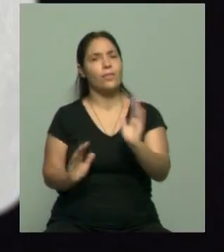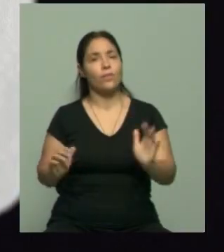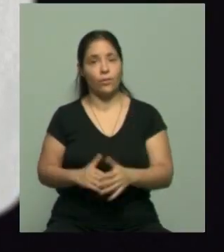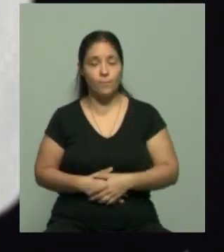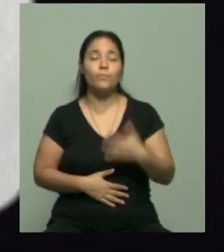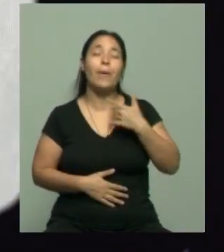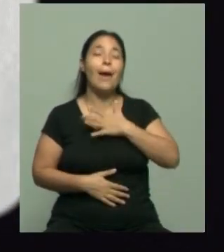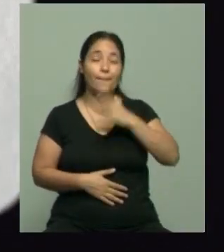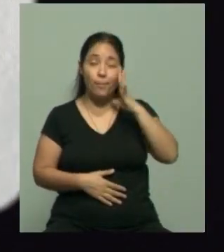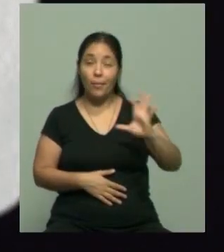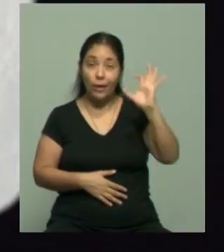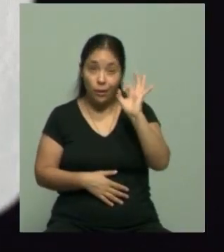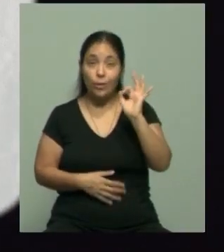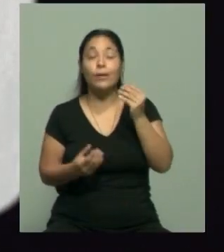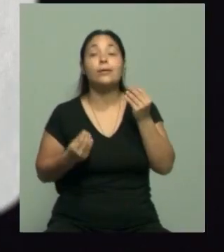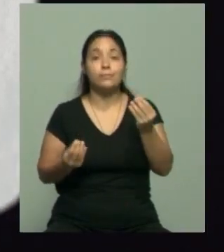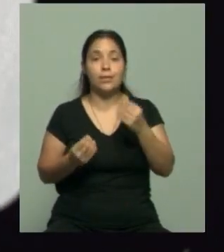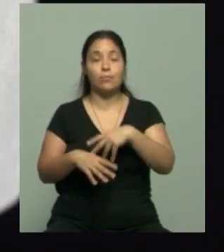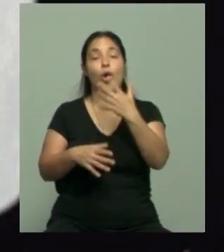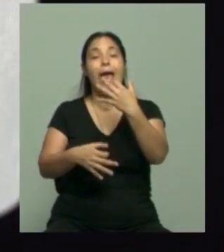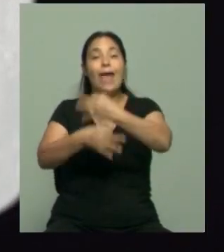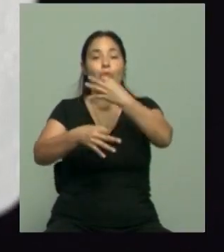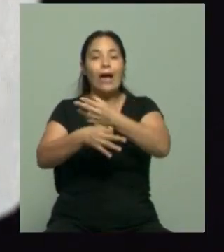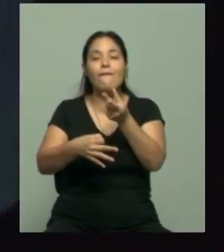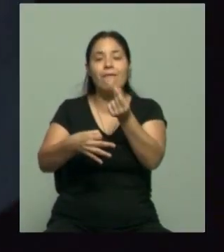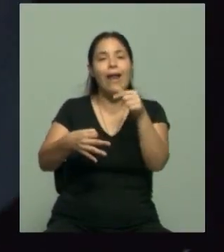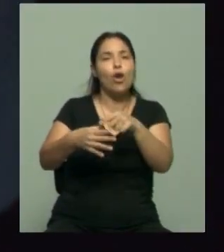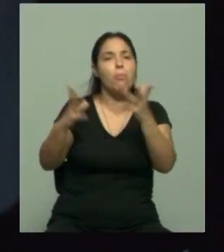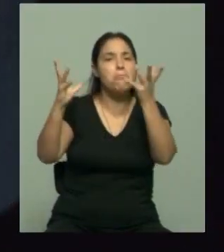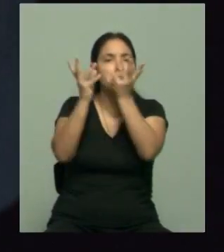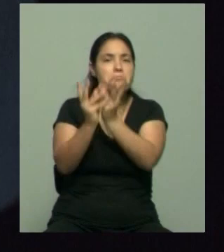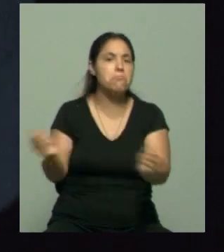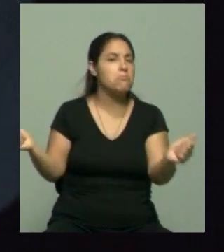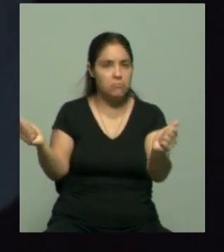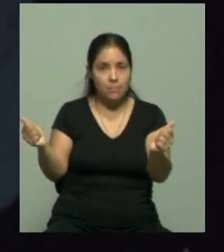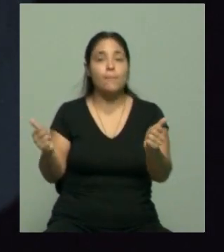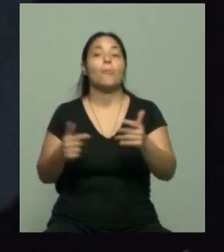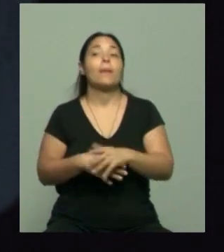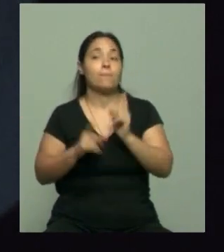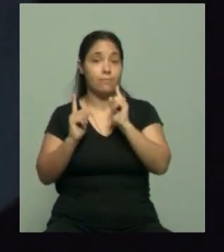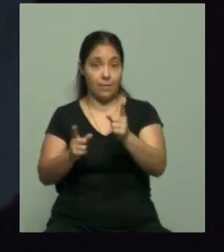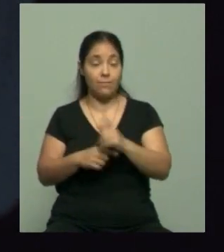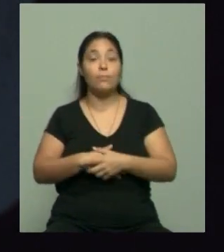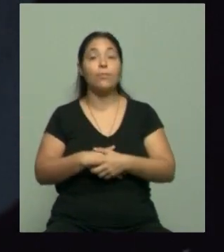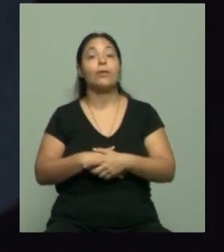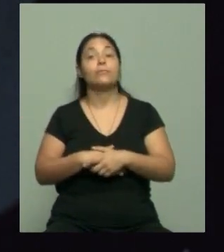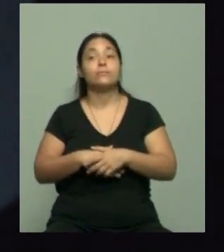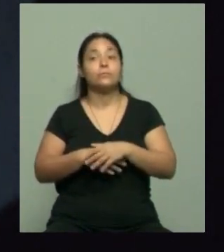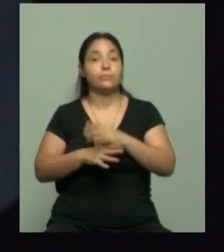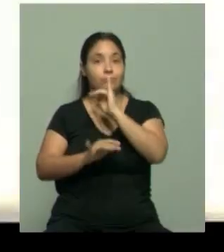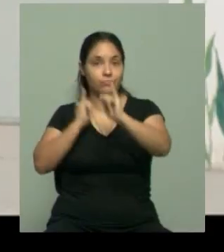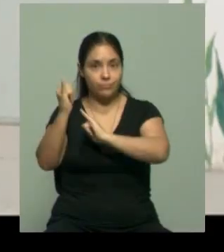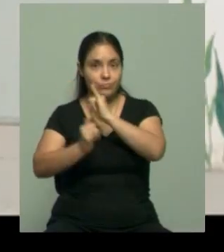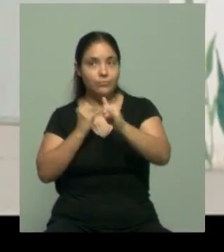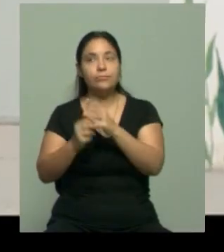mirada, creo que el valor a la educación se está perdiendo, como ese valor de esto que decíamos recién, ¿no? ¿Qué